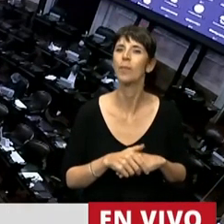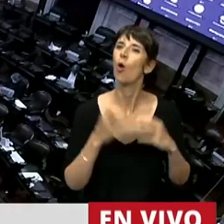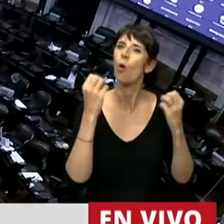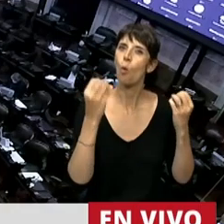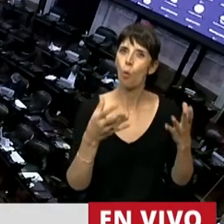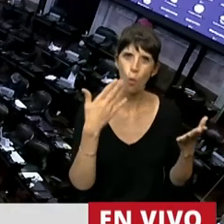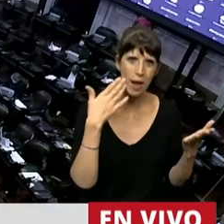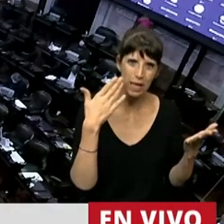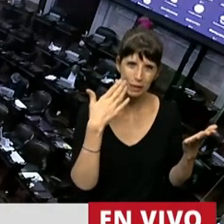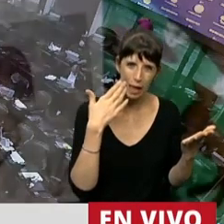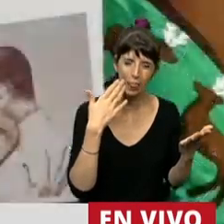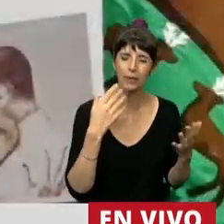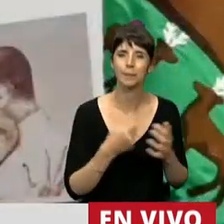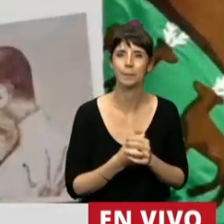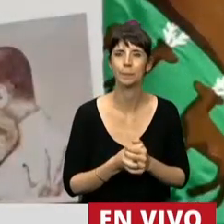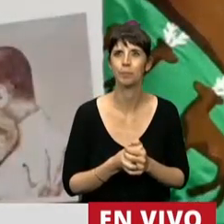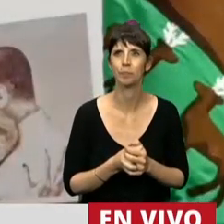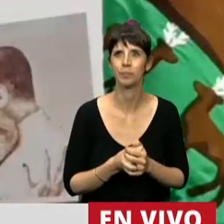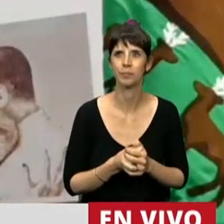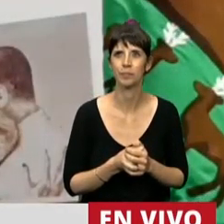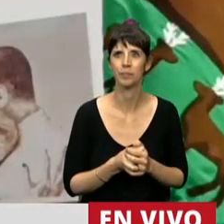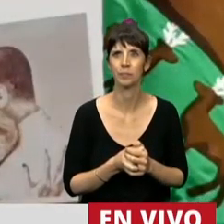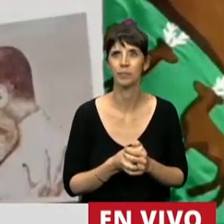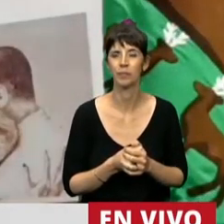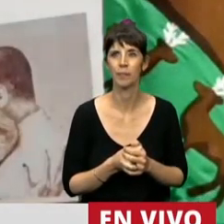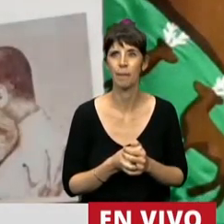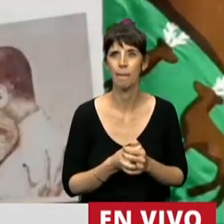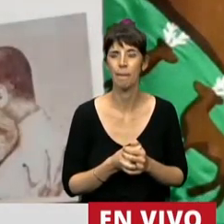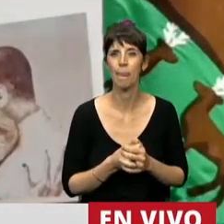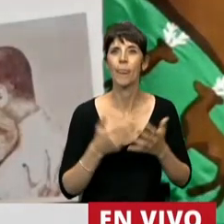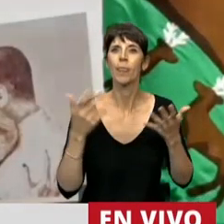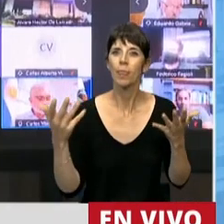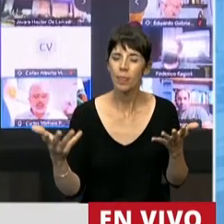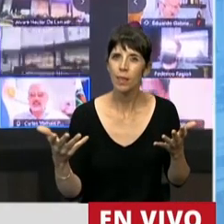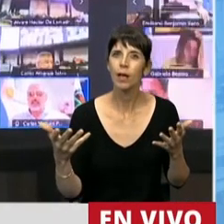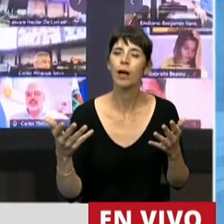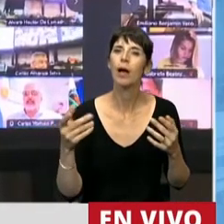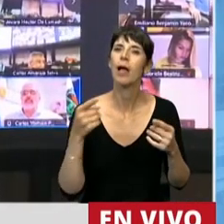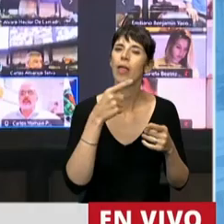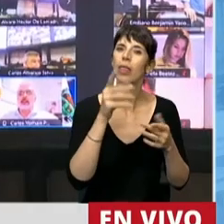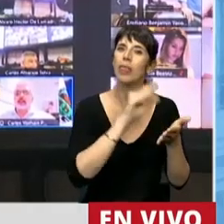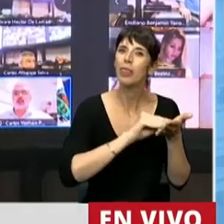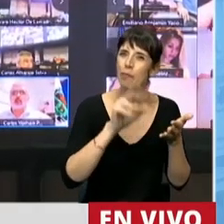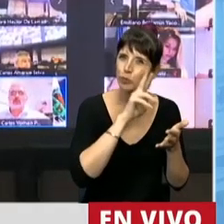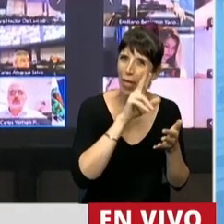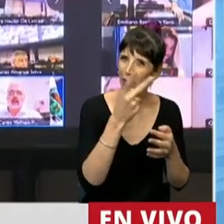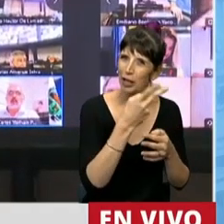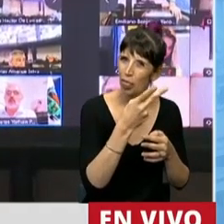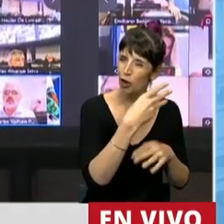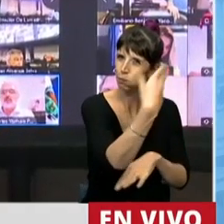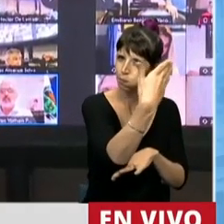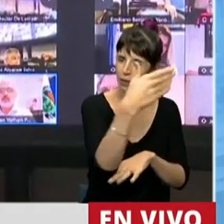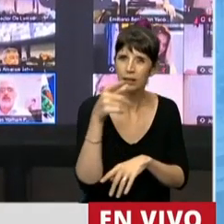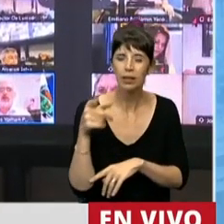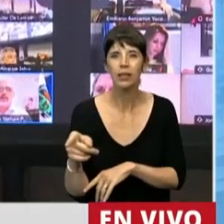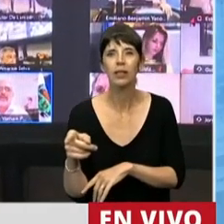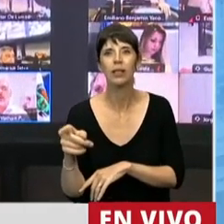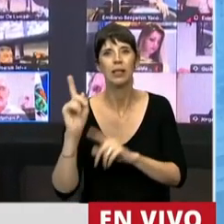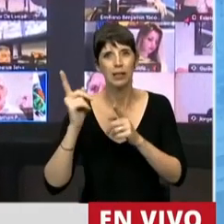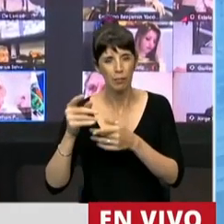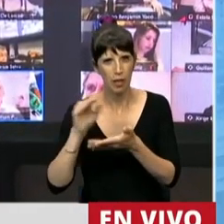Buenas tardes. Buenas tardes. Bueno, para las diputadas y para los diputados. Bueno, nobleza